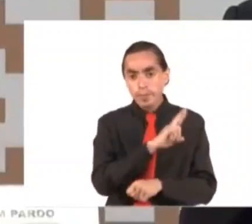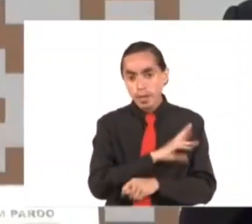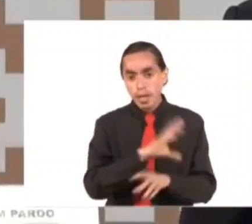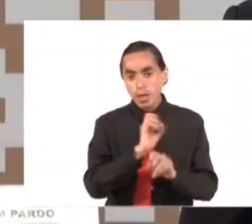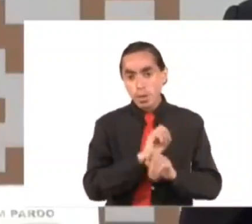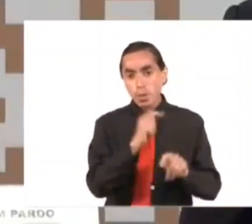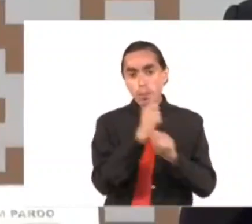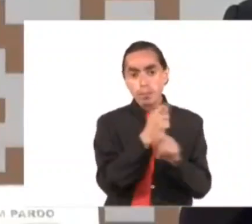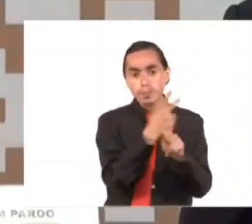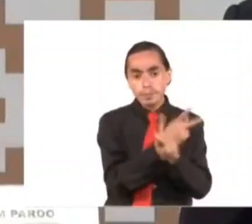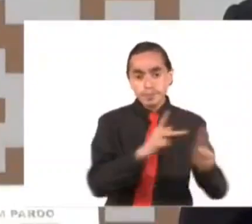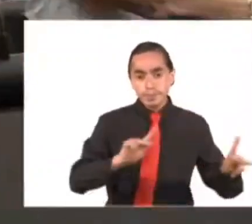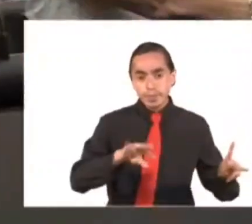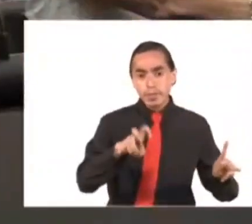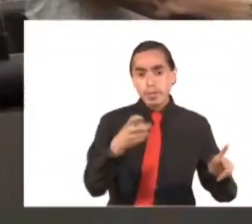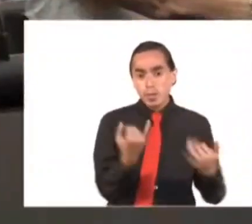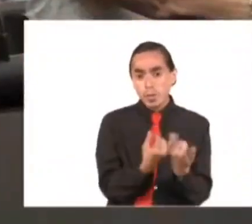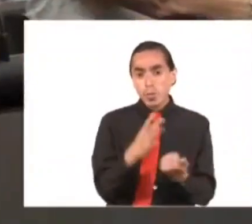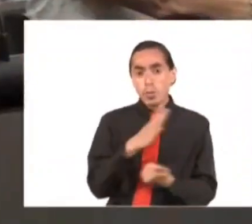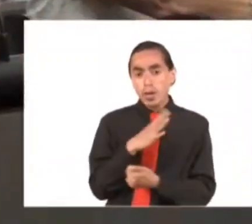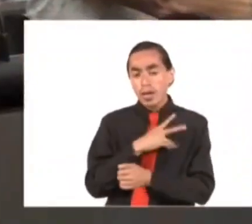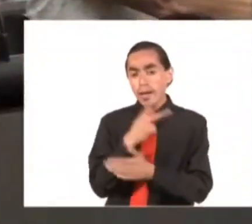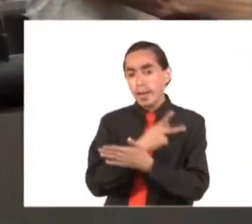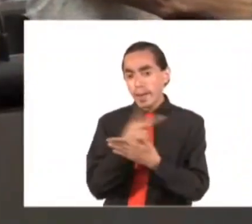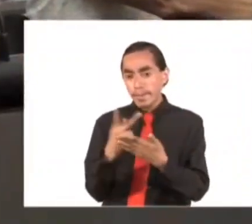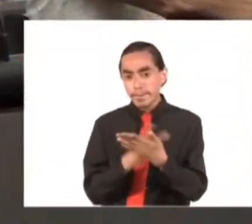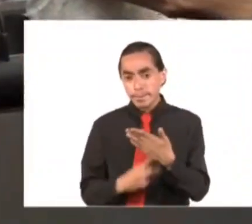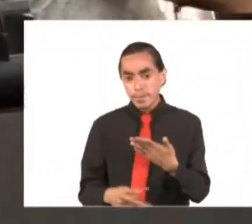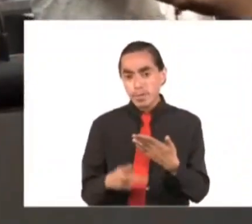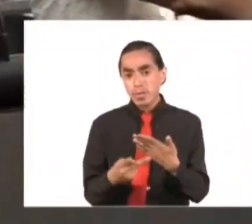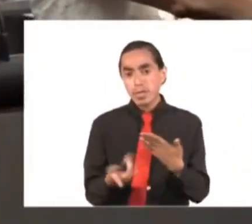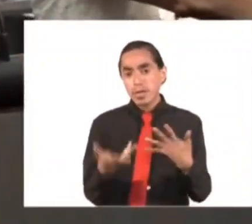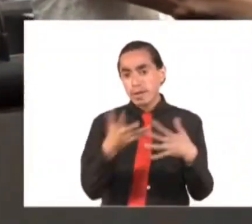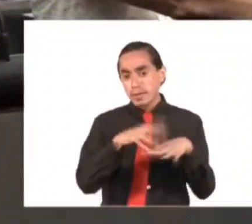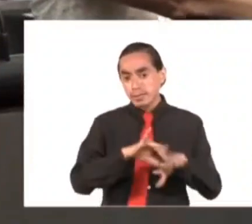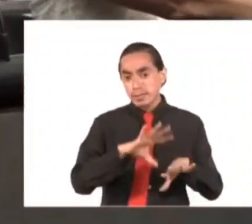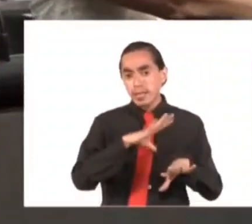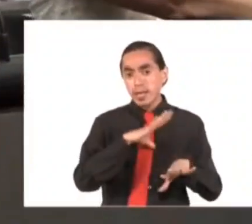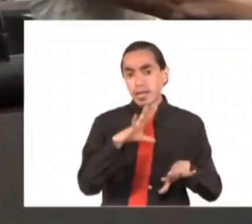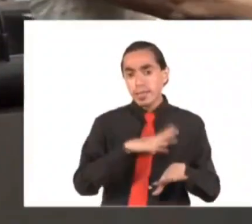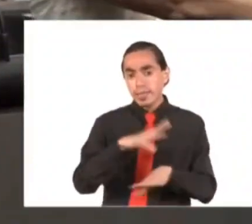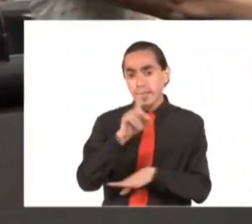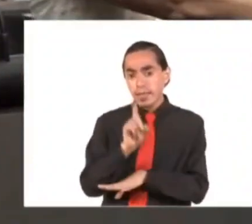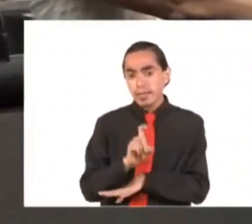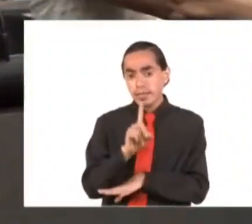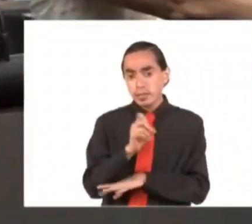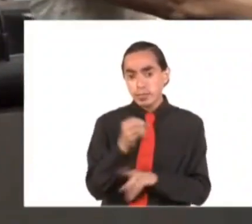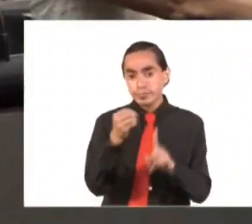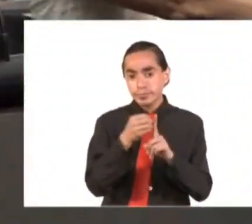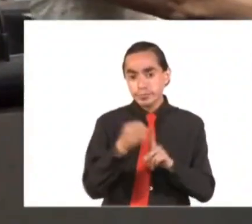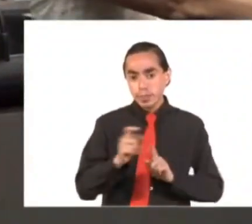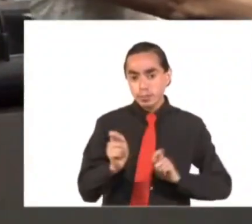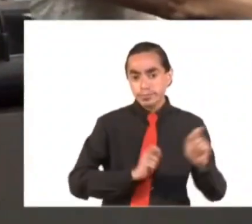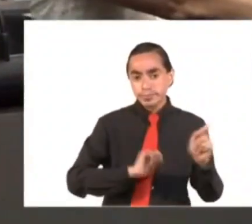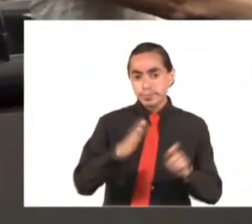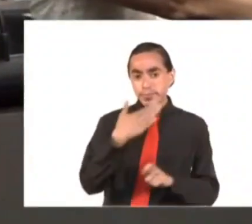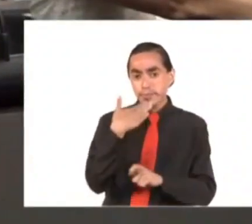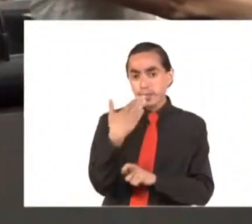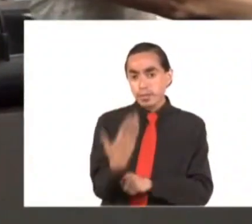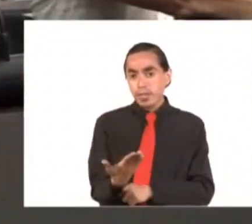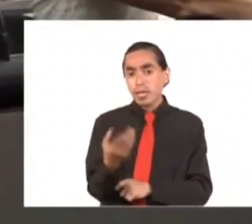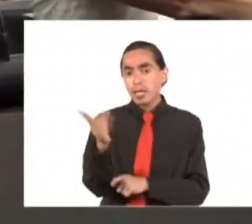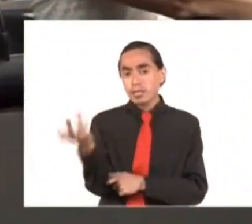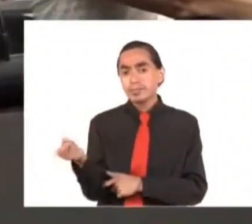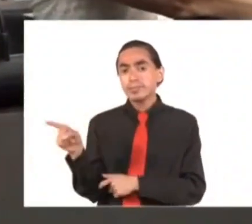hasta dónde ha llegado el programa integral de manejo sustentable del agua y qué se puede ver hacia